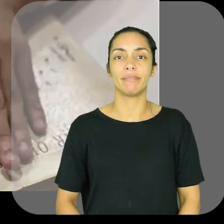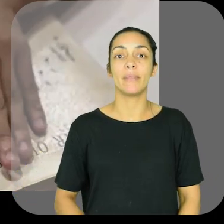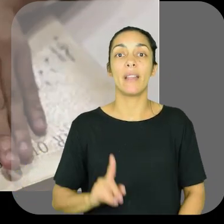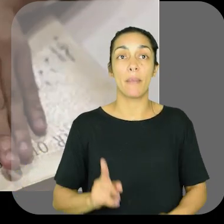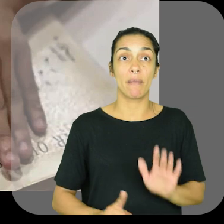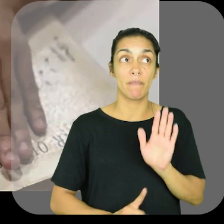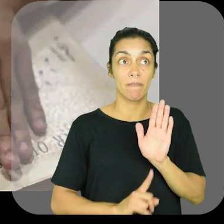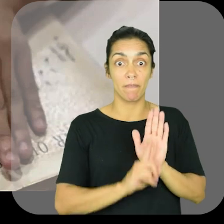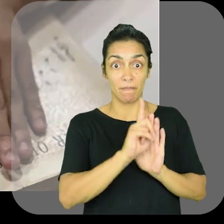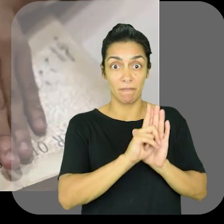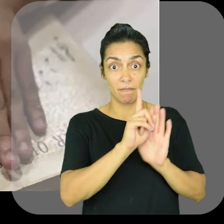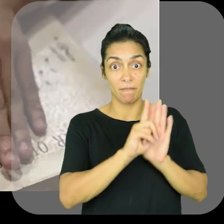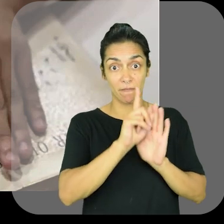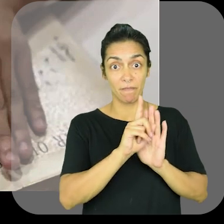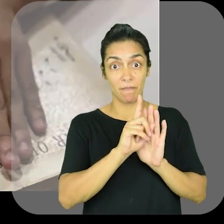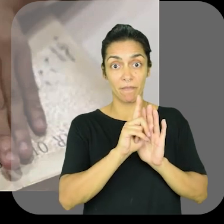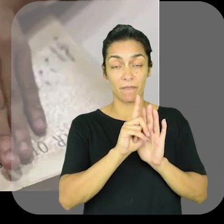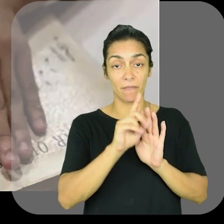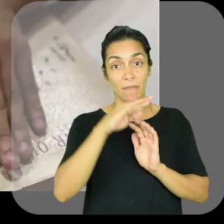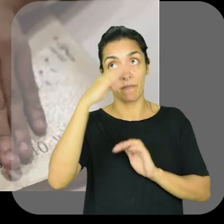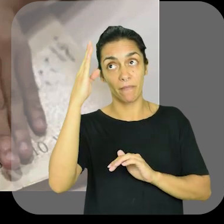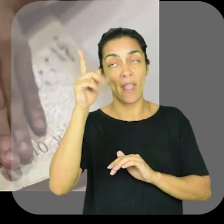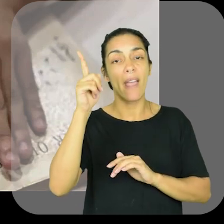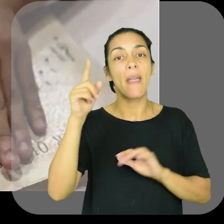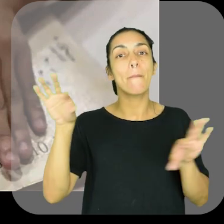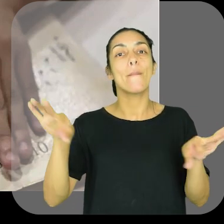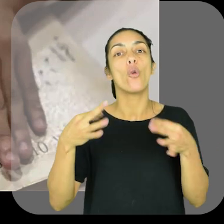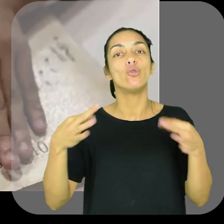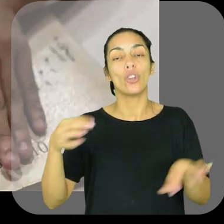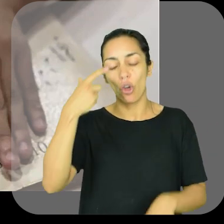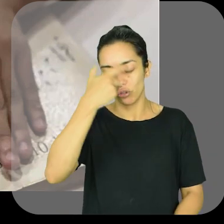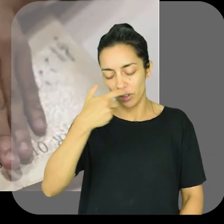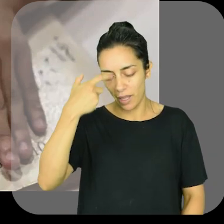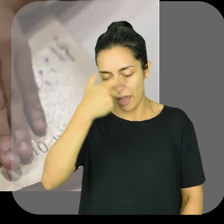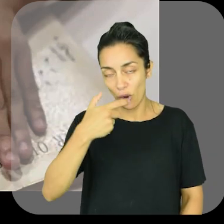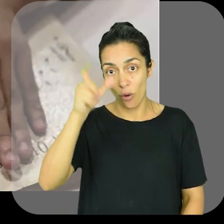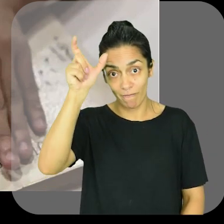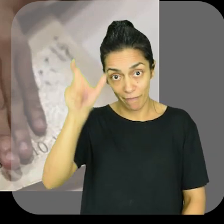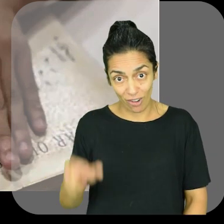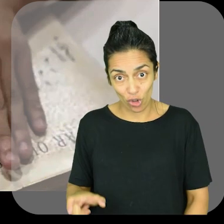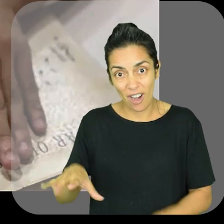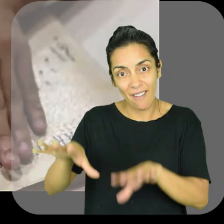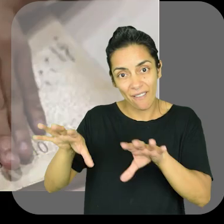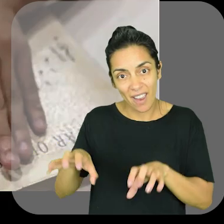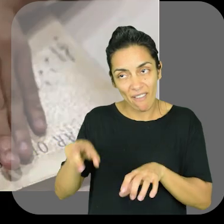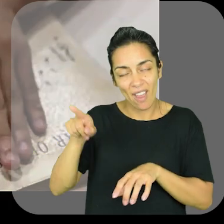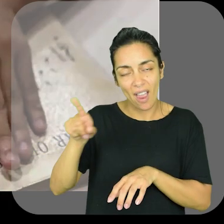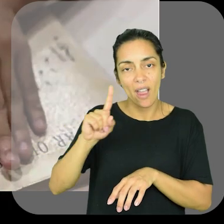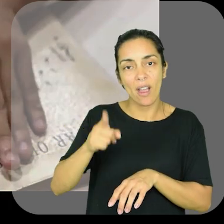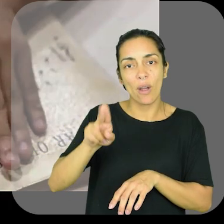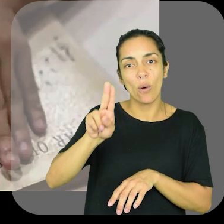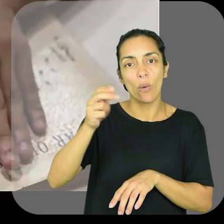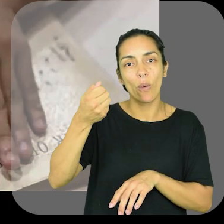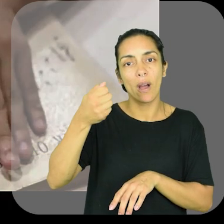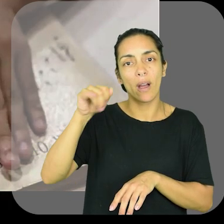superior izquierda aparece un músico ciego, justamente de La Guajira, eh, talleres